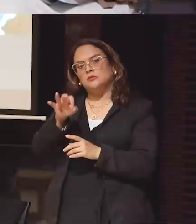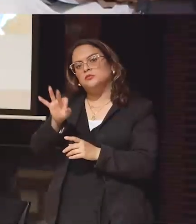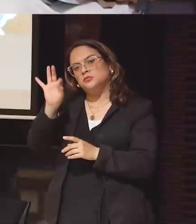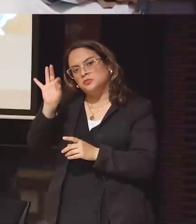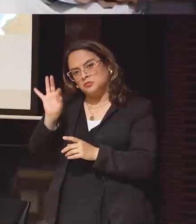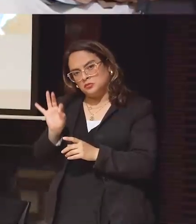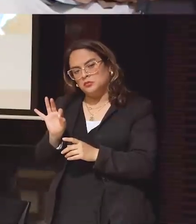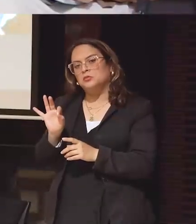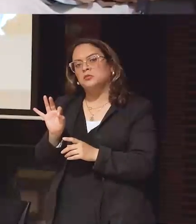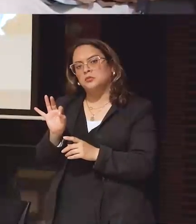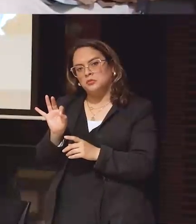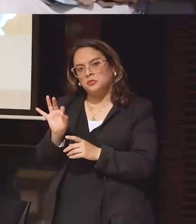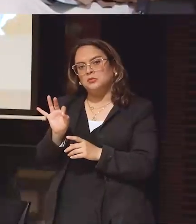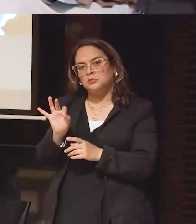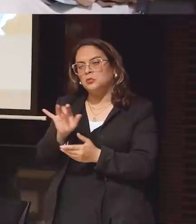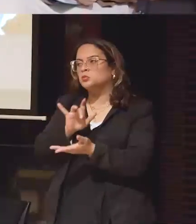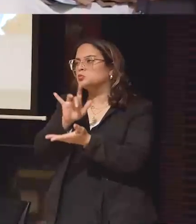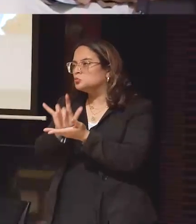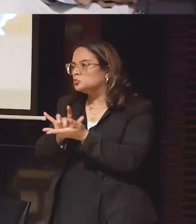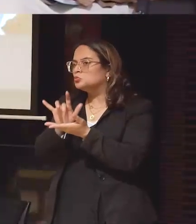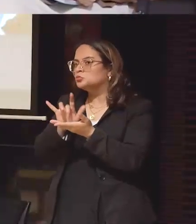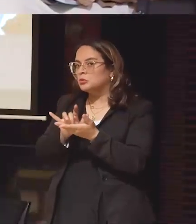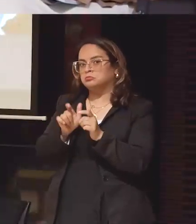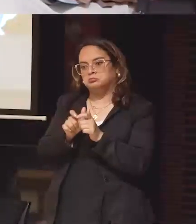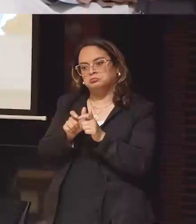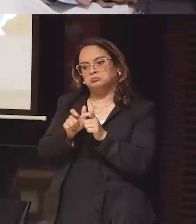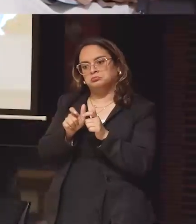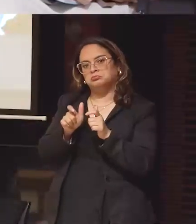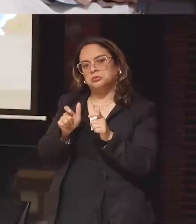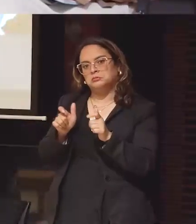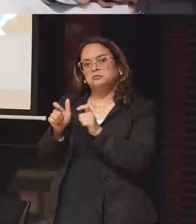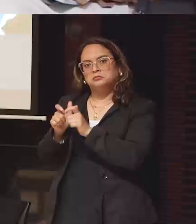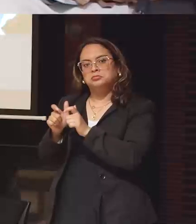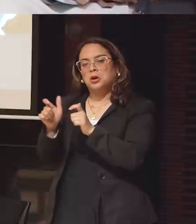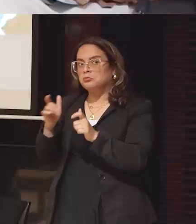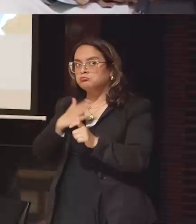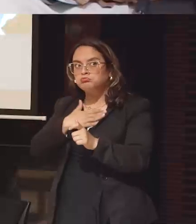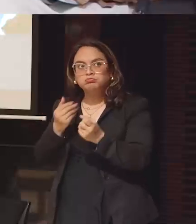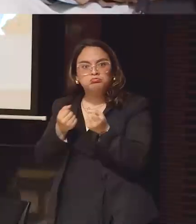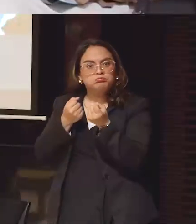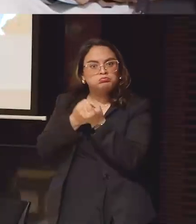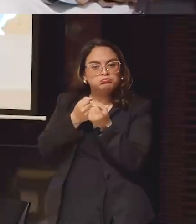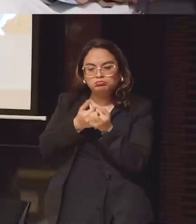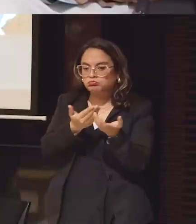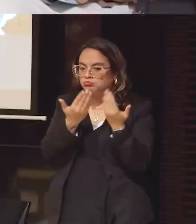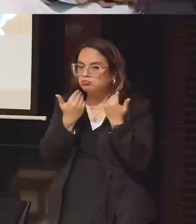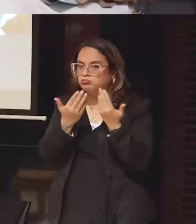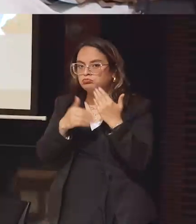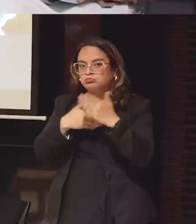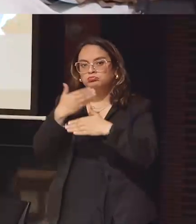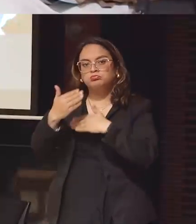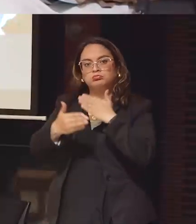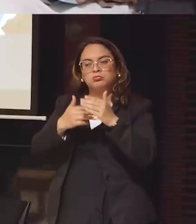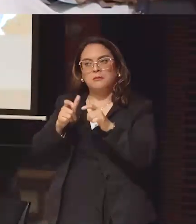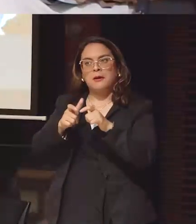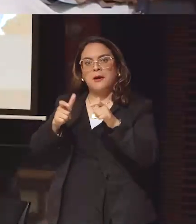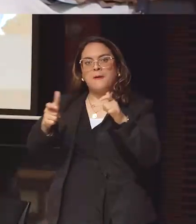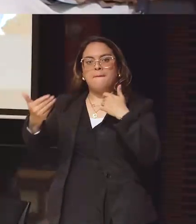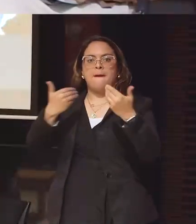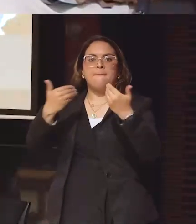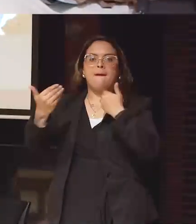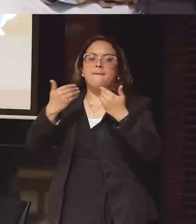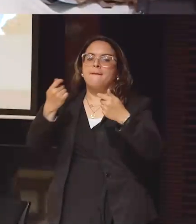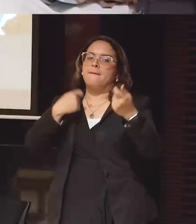el 66% de cada uno de los espacios que ha decidido sumarse a la estrategia de Fúgate al Centro ha incrementado de una manera significativa sus